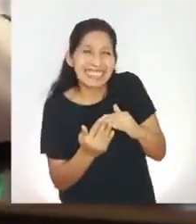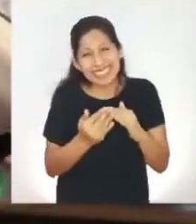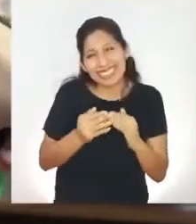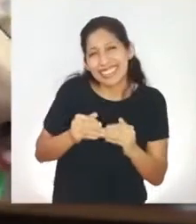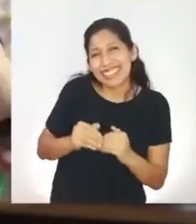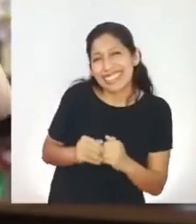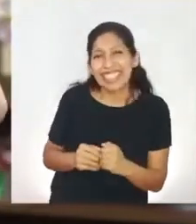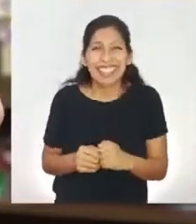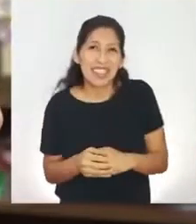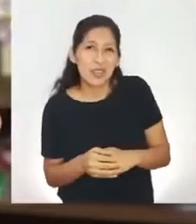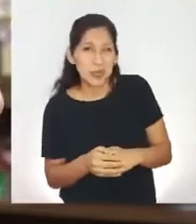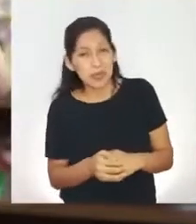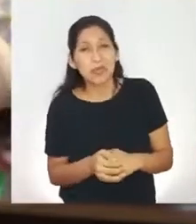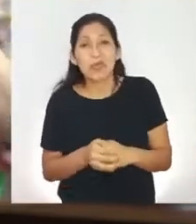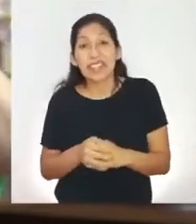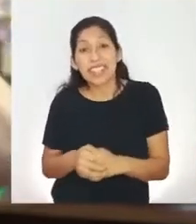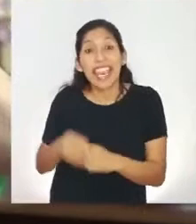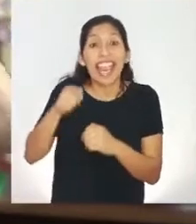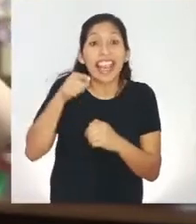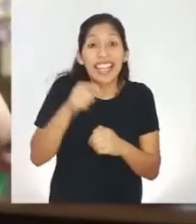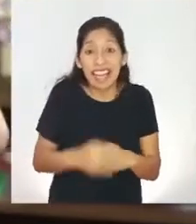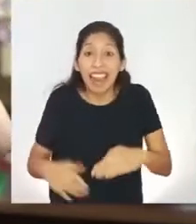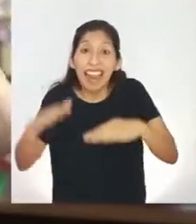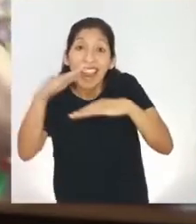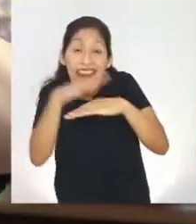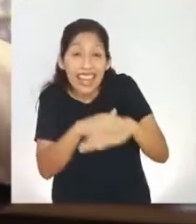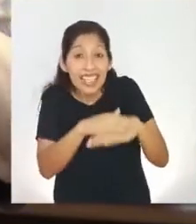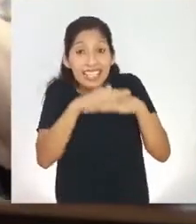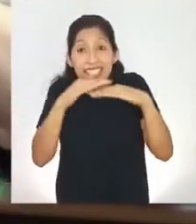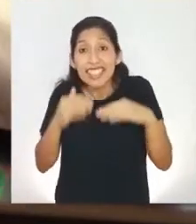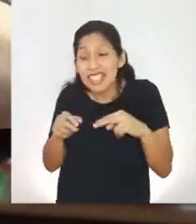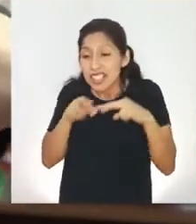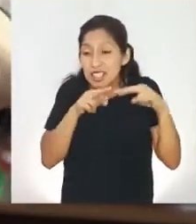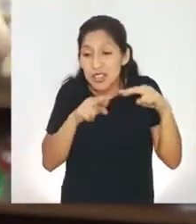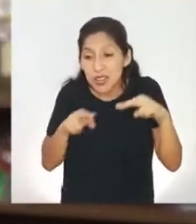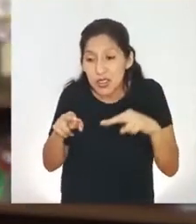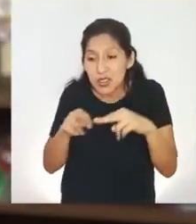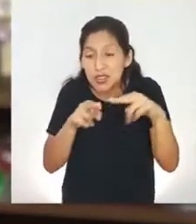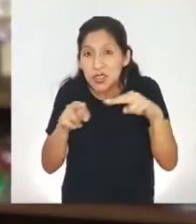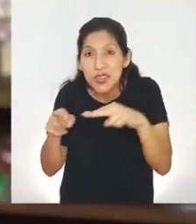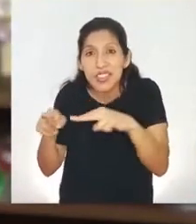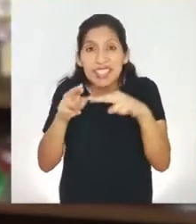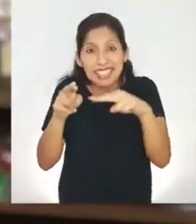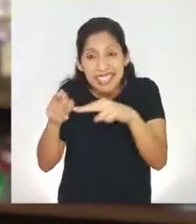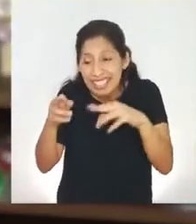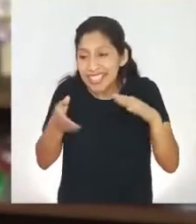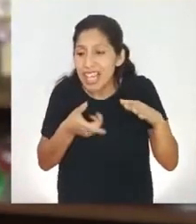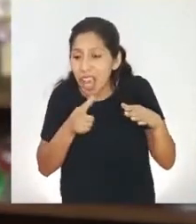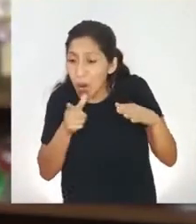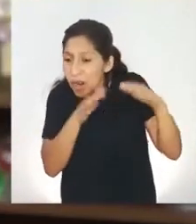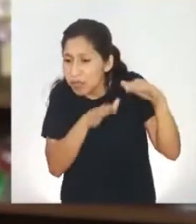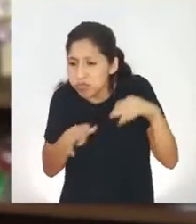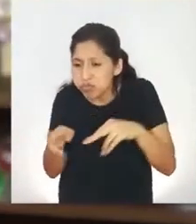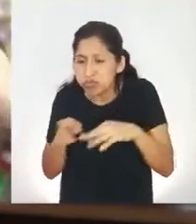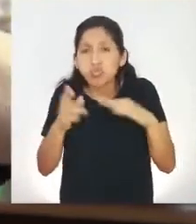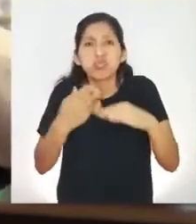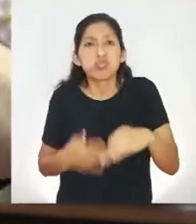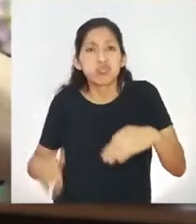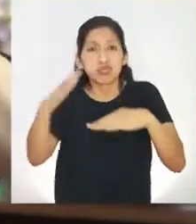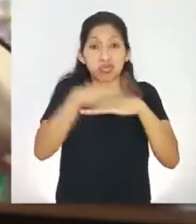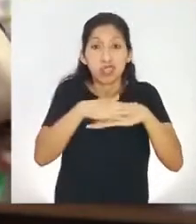está tu casita? Huasichay, huasichay, debajo de la